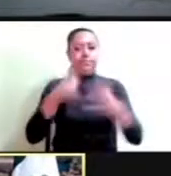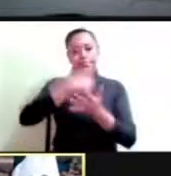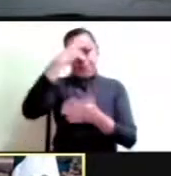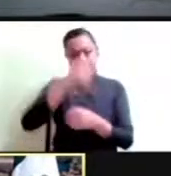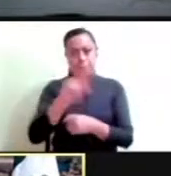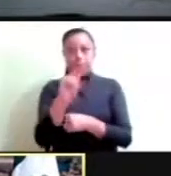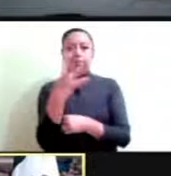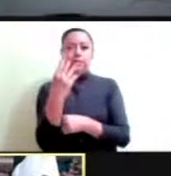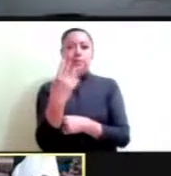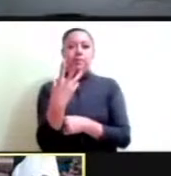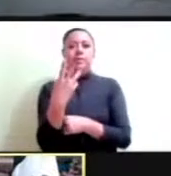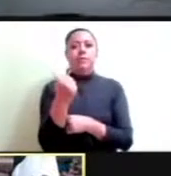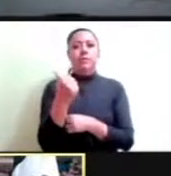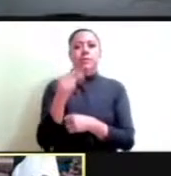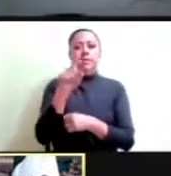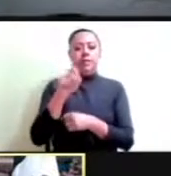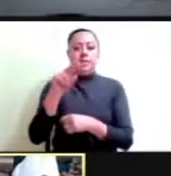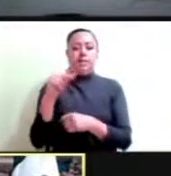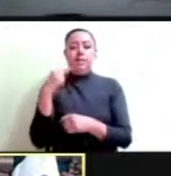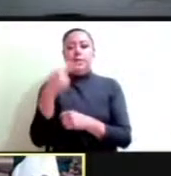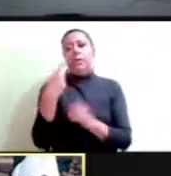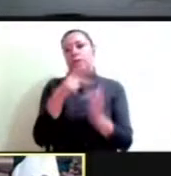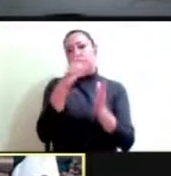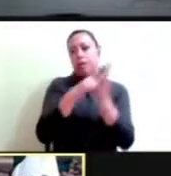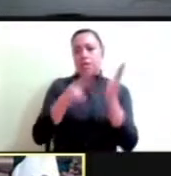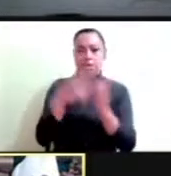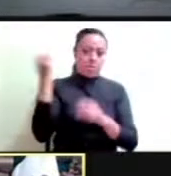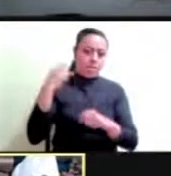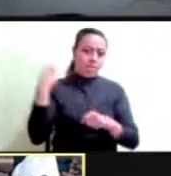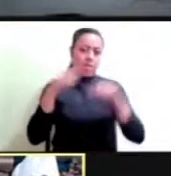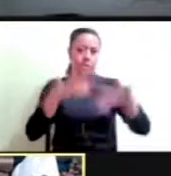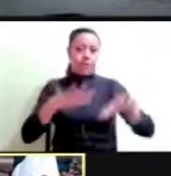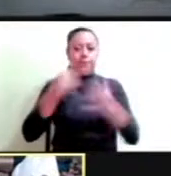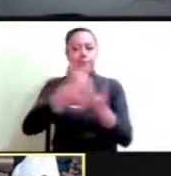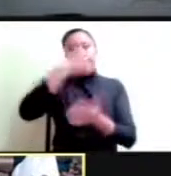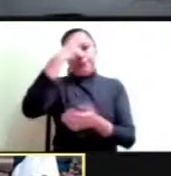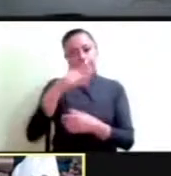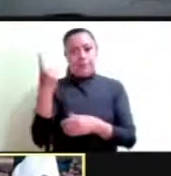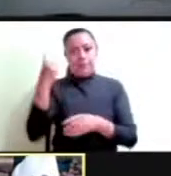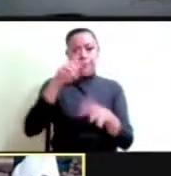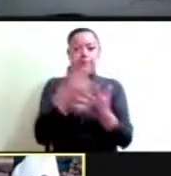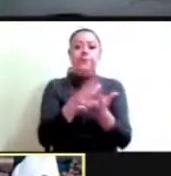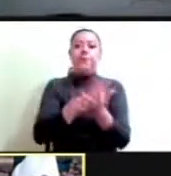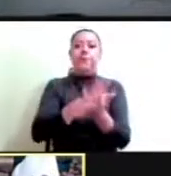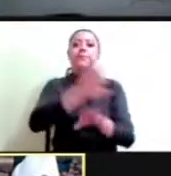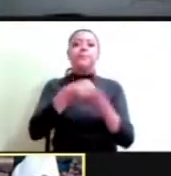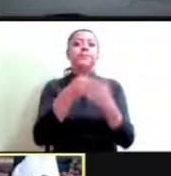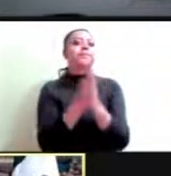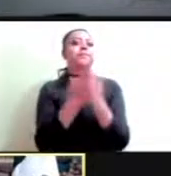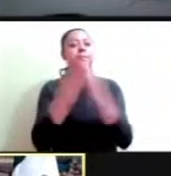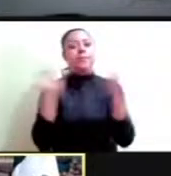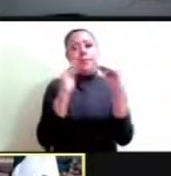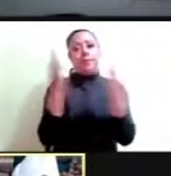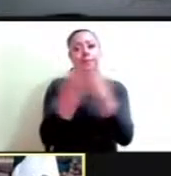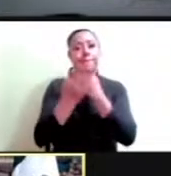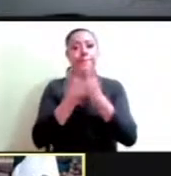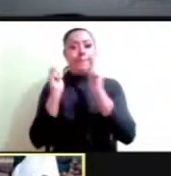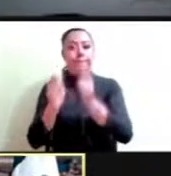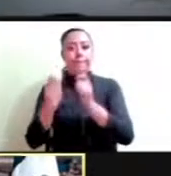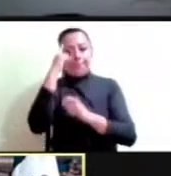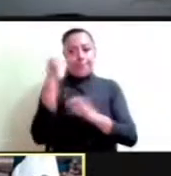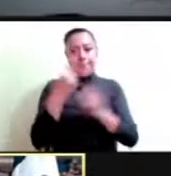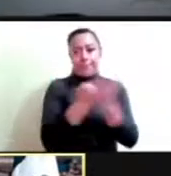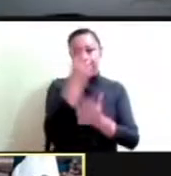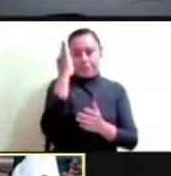del Reglamento, ambos del Congreso de la Ciudad de México, se instruye su inserción íntegra en el diario de los debates y se turnará para su análisis y dictamen a las